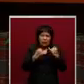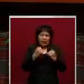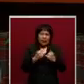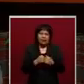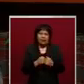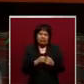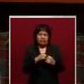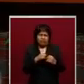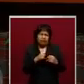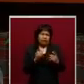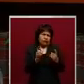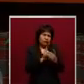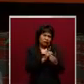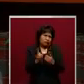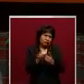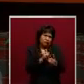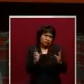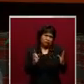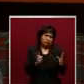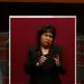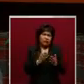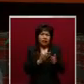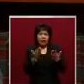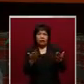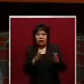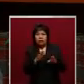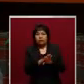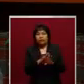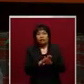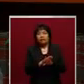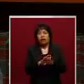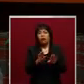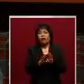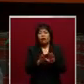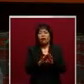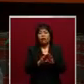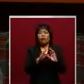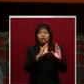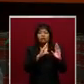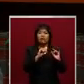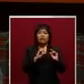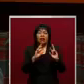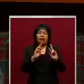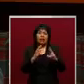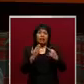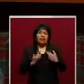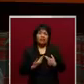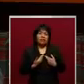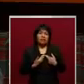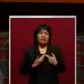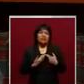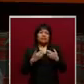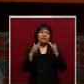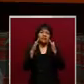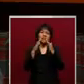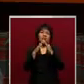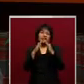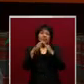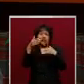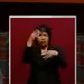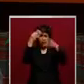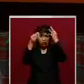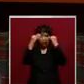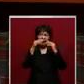vivo, interaccionando. Y ahora es orientarlos para recibir a la escuela en casa.